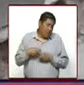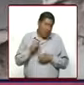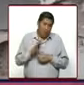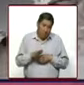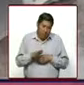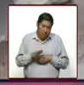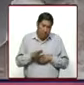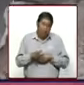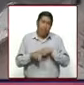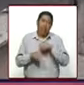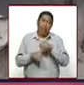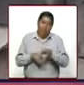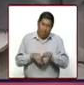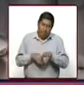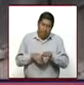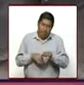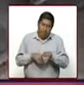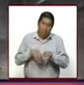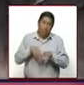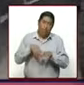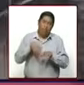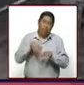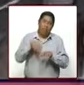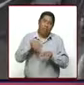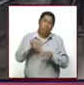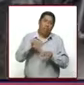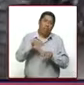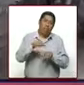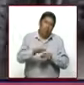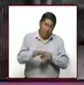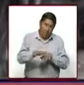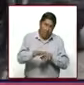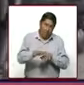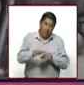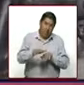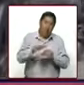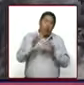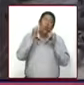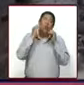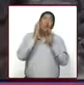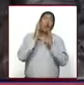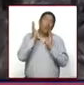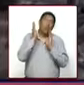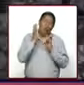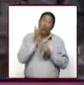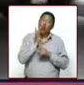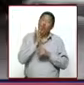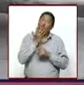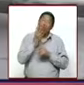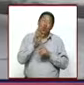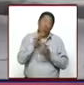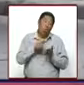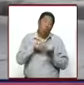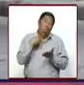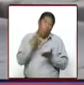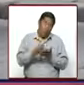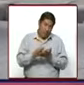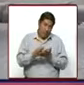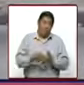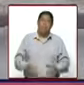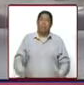caminar y con suerte no llegan a caer en estas aceras donde se están realizando los trabajos.